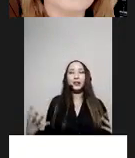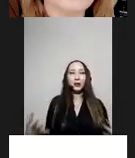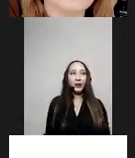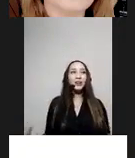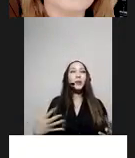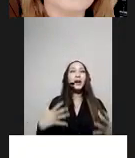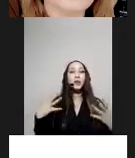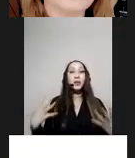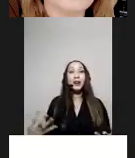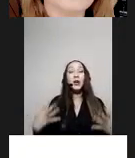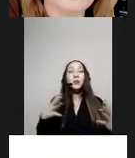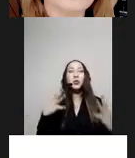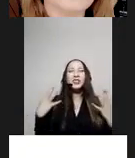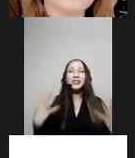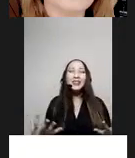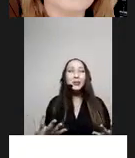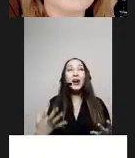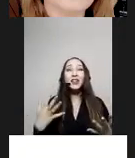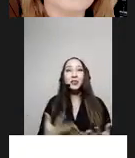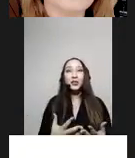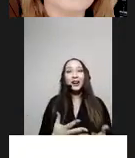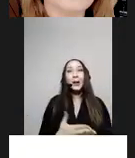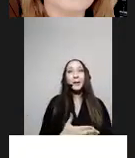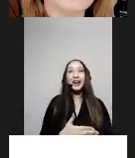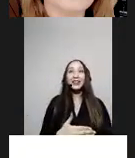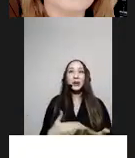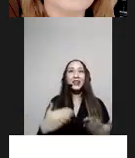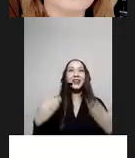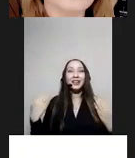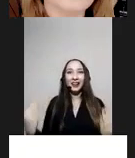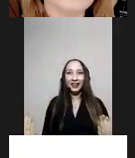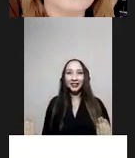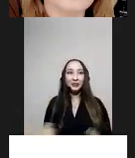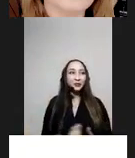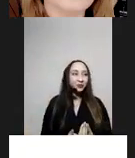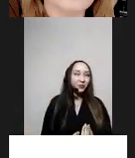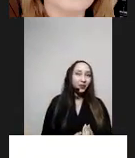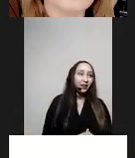siento, ¿ok? Eso me va a ayudar muchísimo a disfrutar mis actividades diarias.